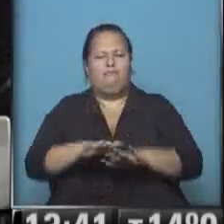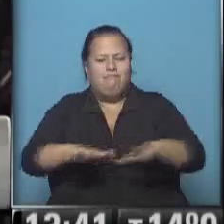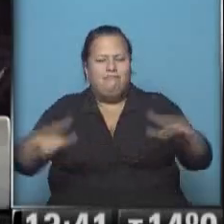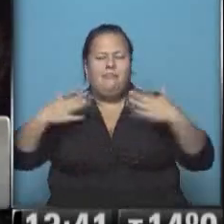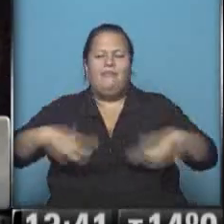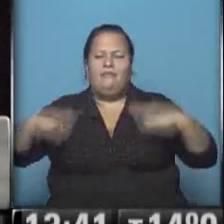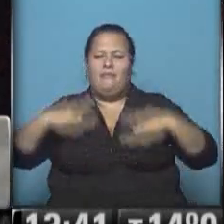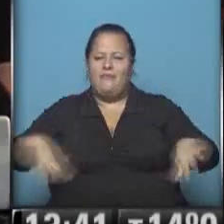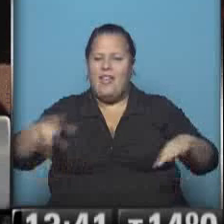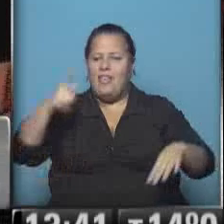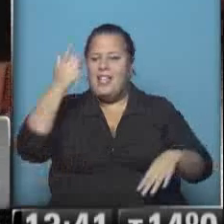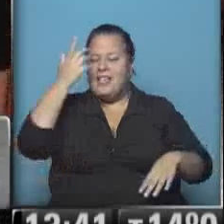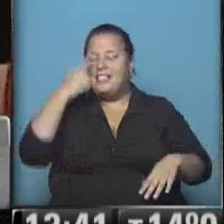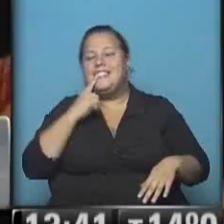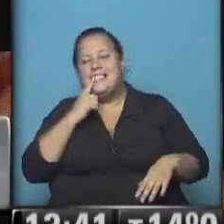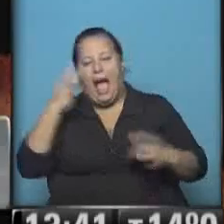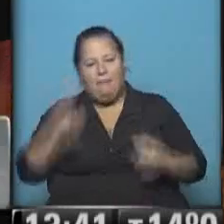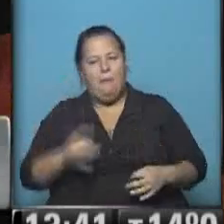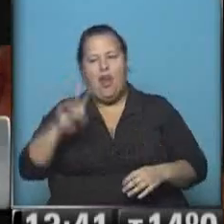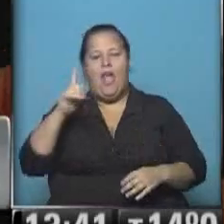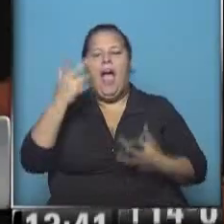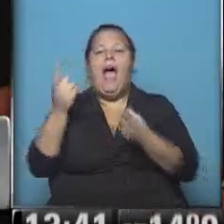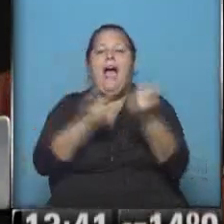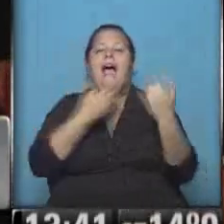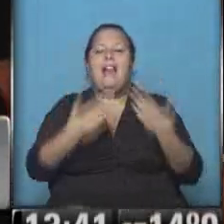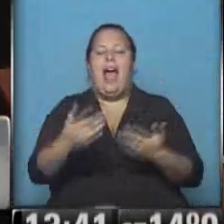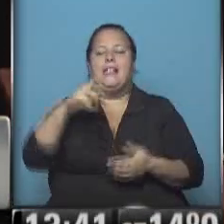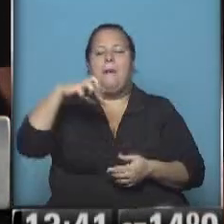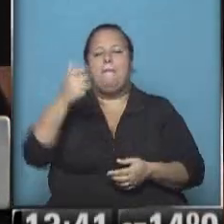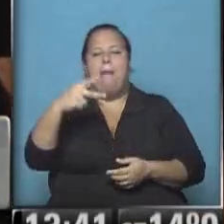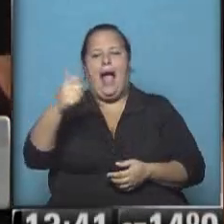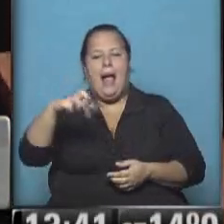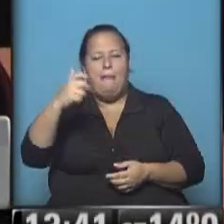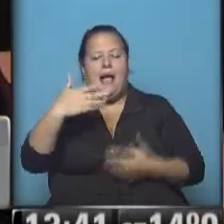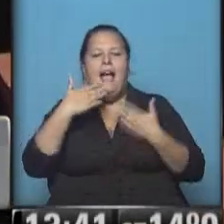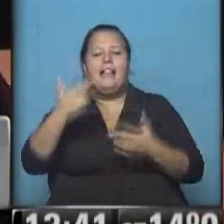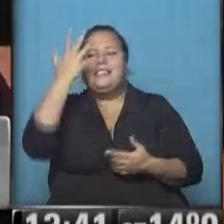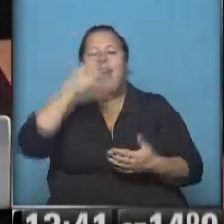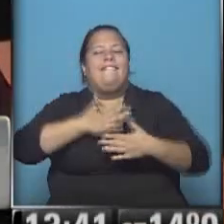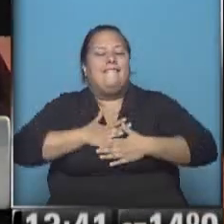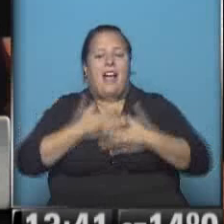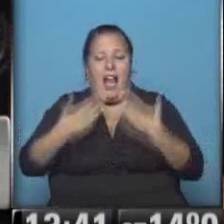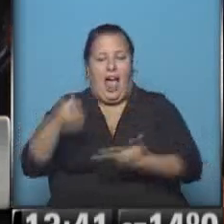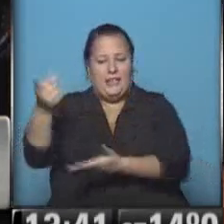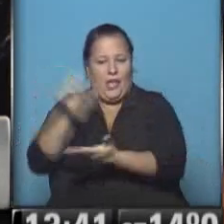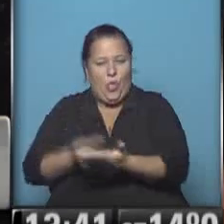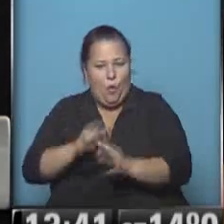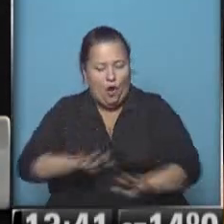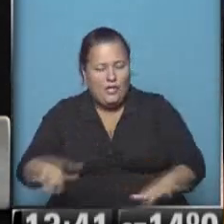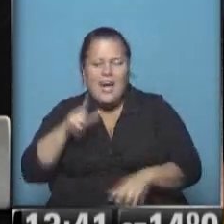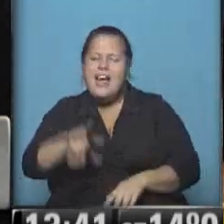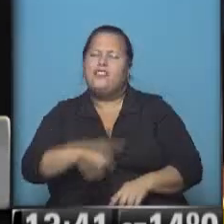con el disfraz de samba, porque en realidad no lo han aprendido en Pacapaca, han aprendido a amar a San Martín, y creo que eso